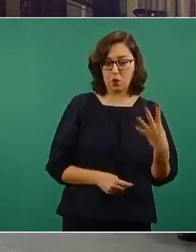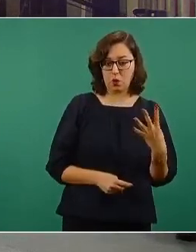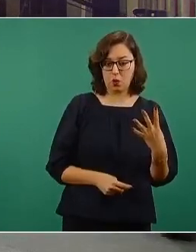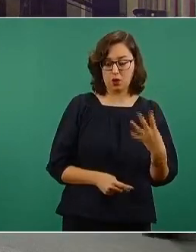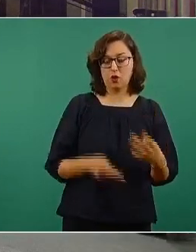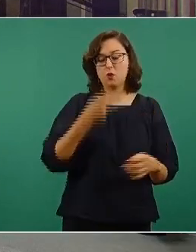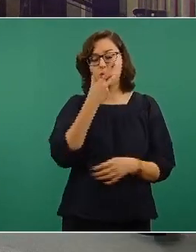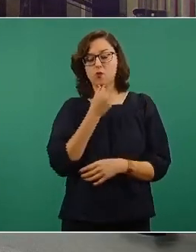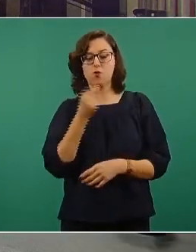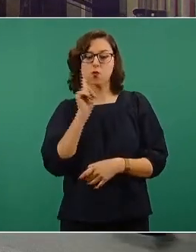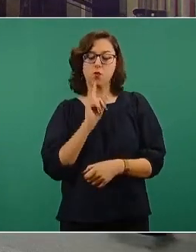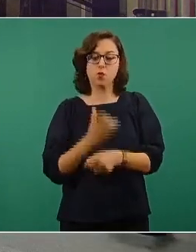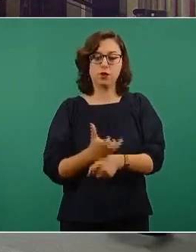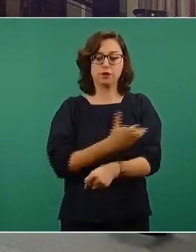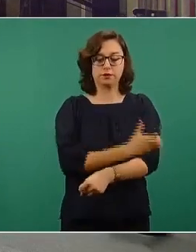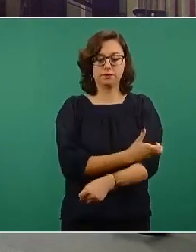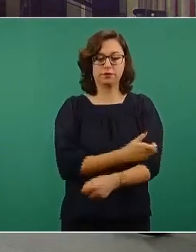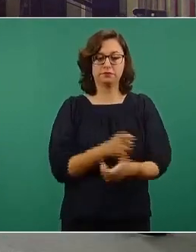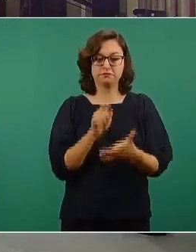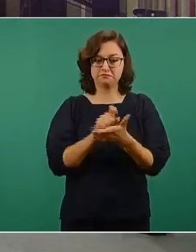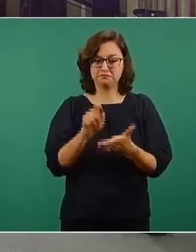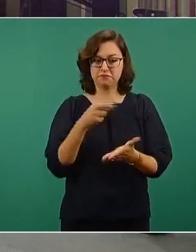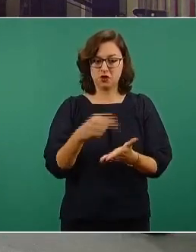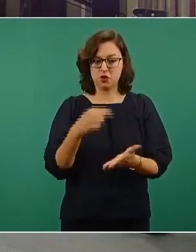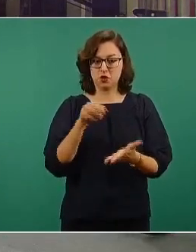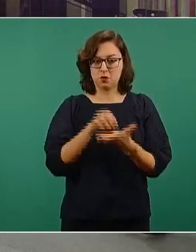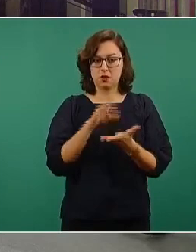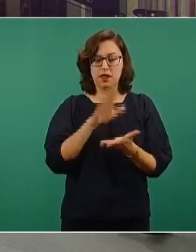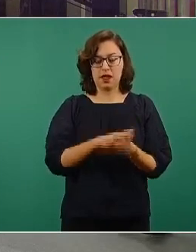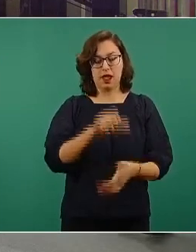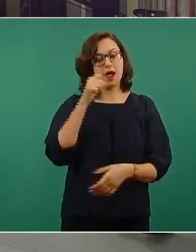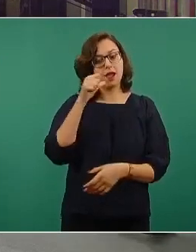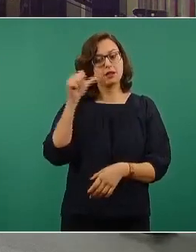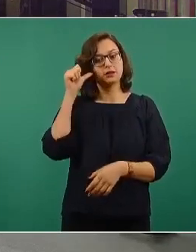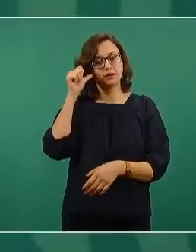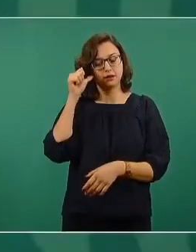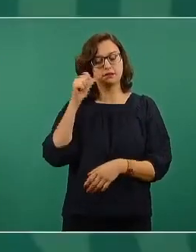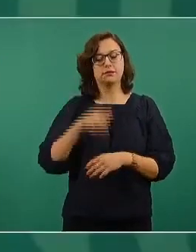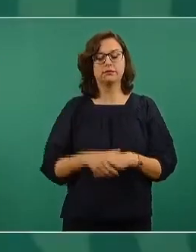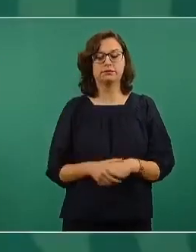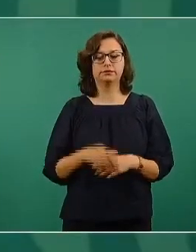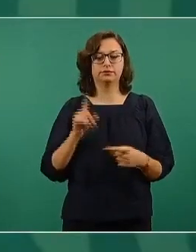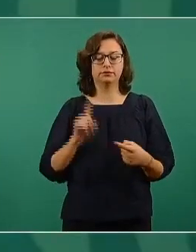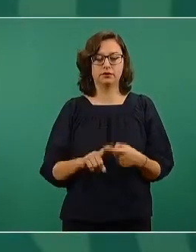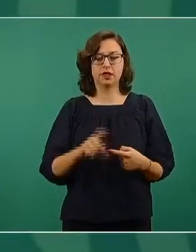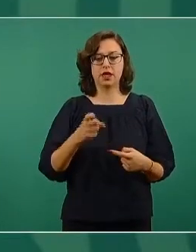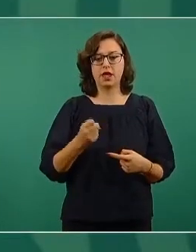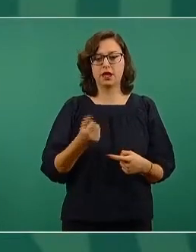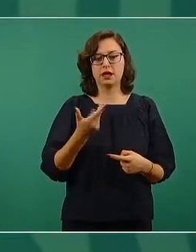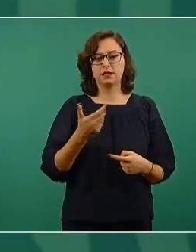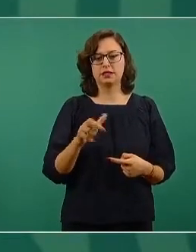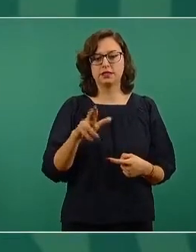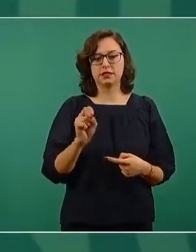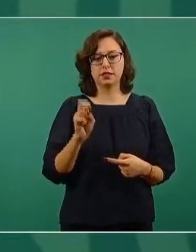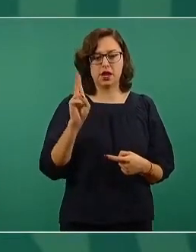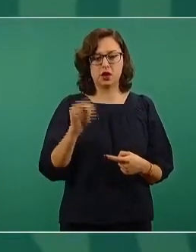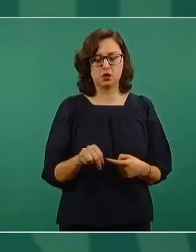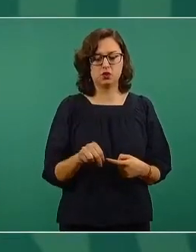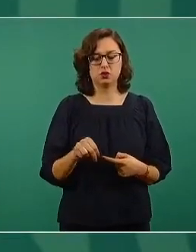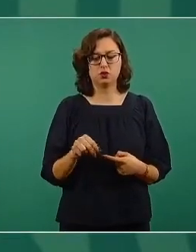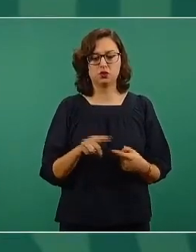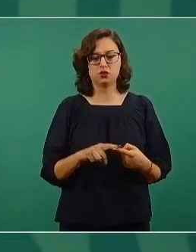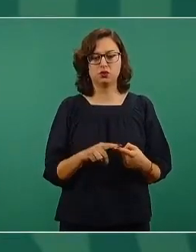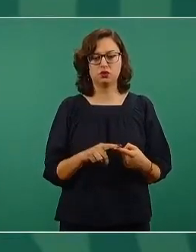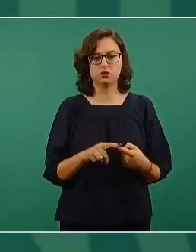compañeros y compañeras inscritos de ayer: Sharon Monterrubio.